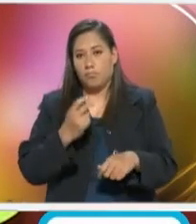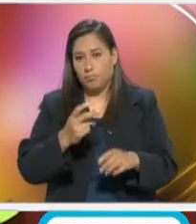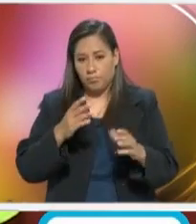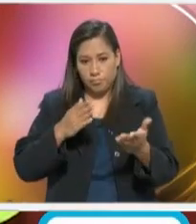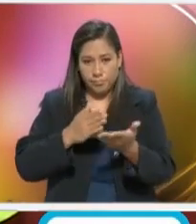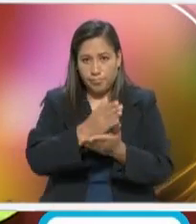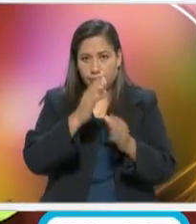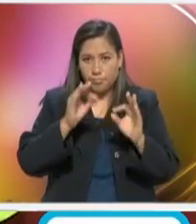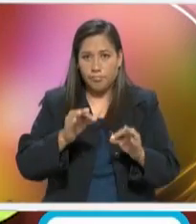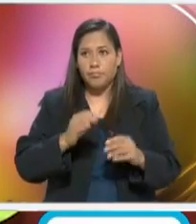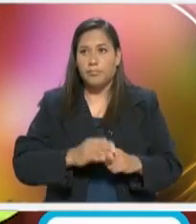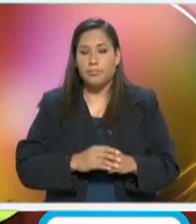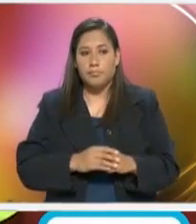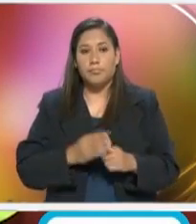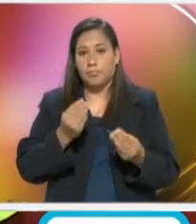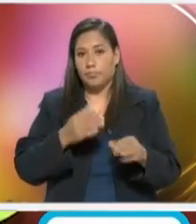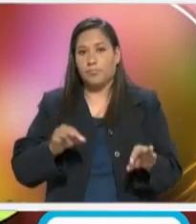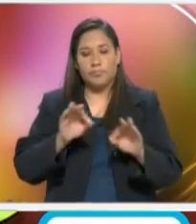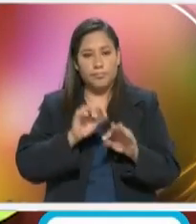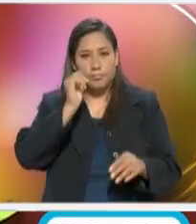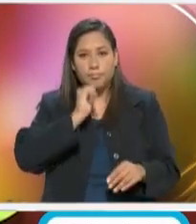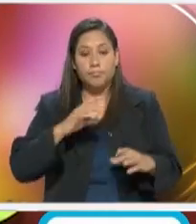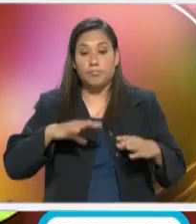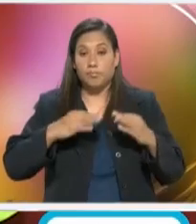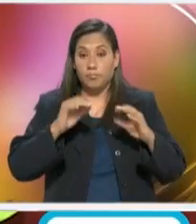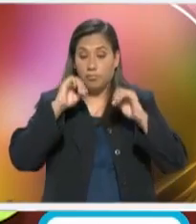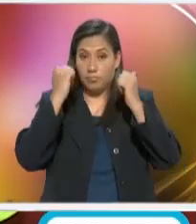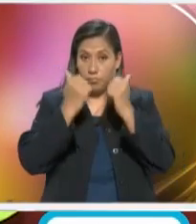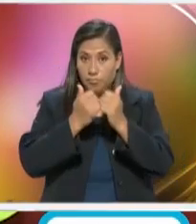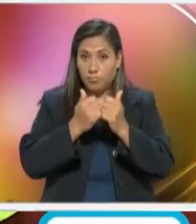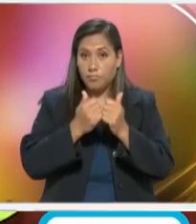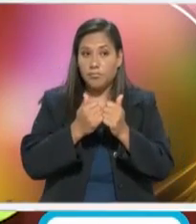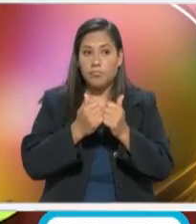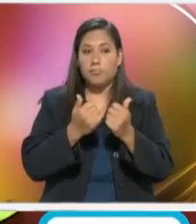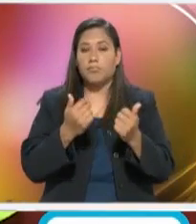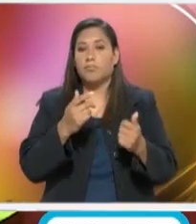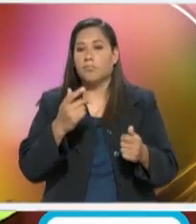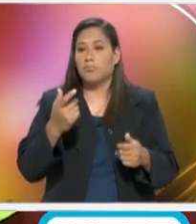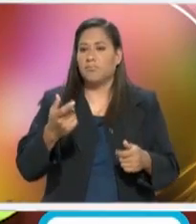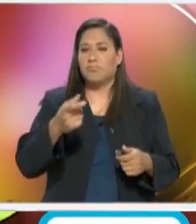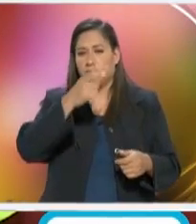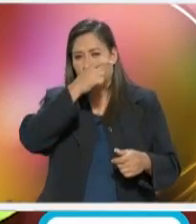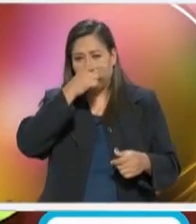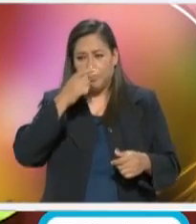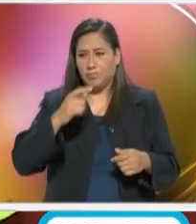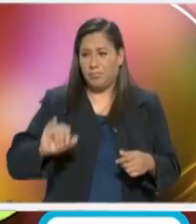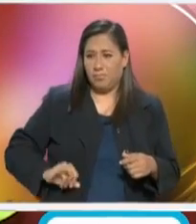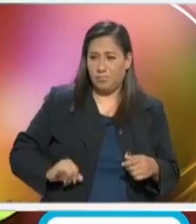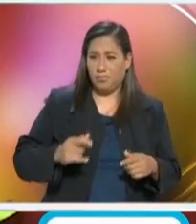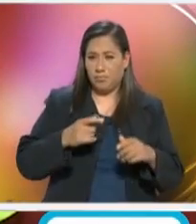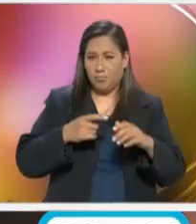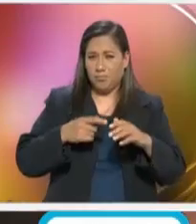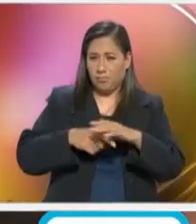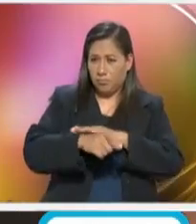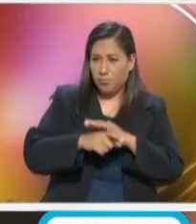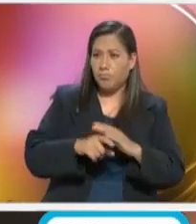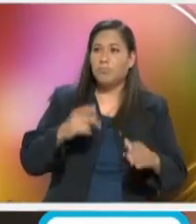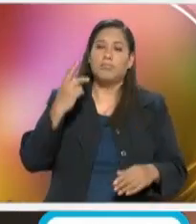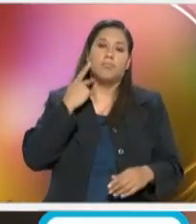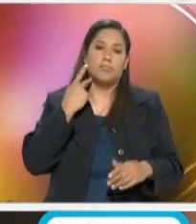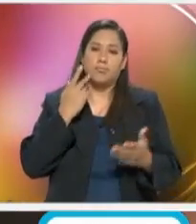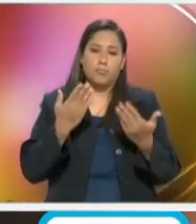de una manera y es bien importante, ¿no? La fundación no tenemos fines de lucro, no tenemos fines partidistas ni